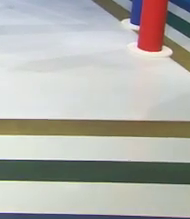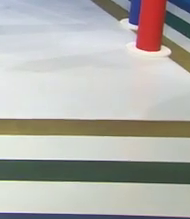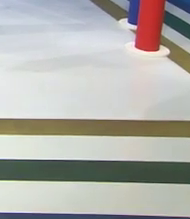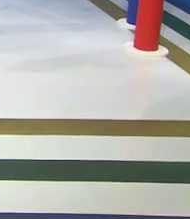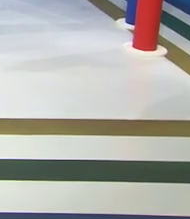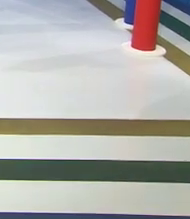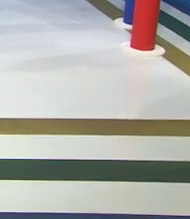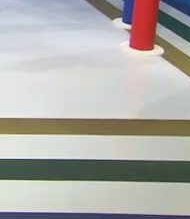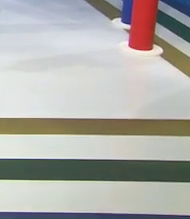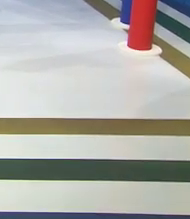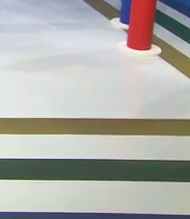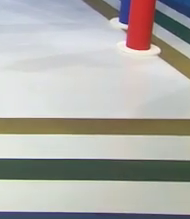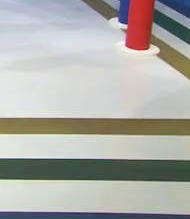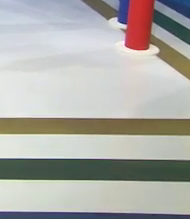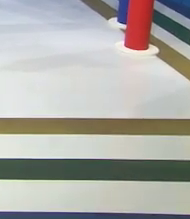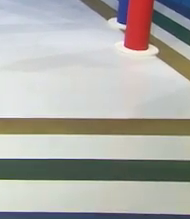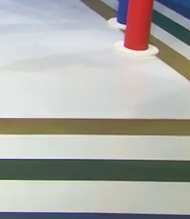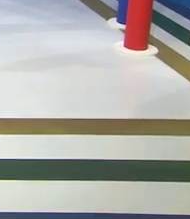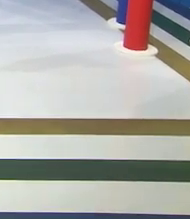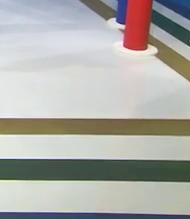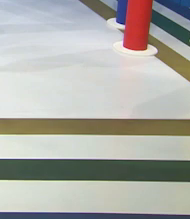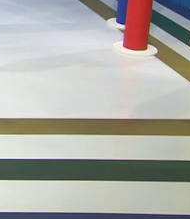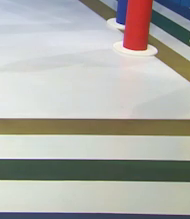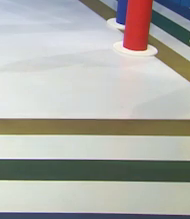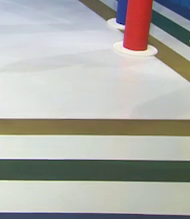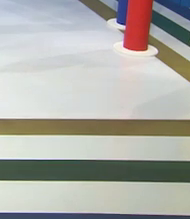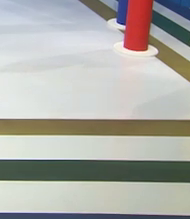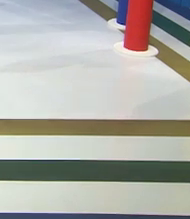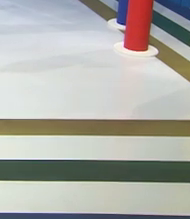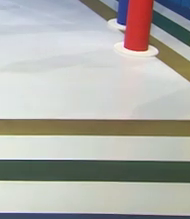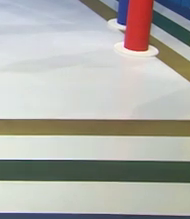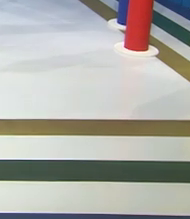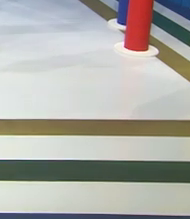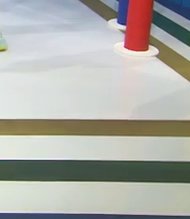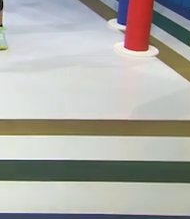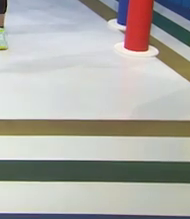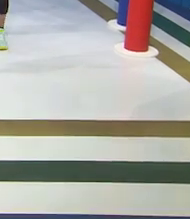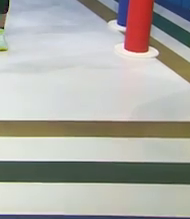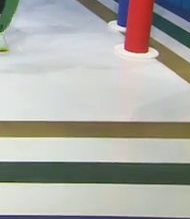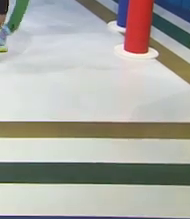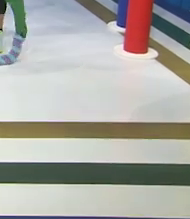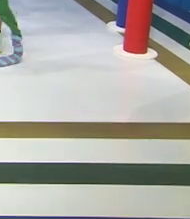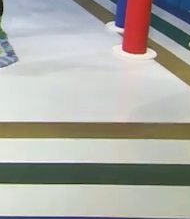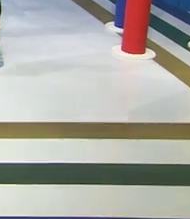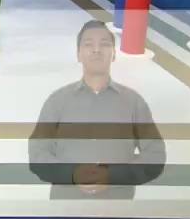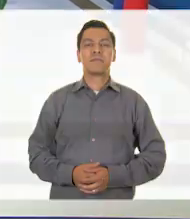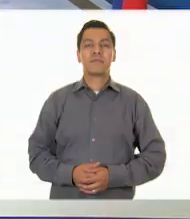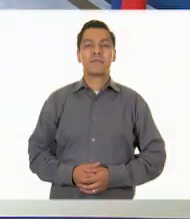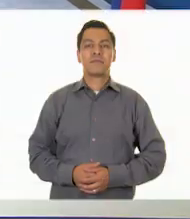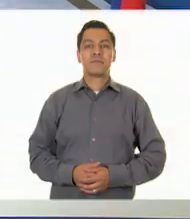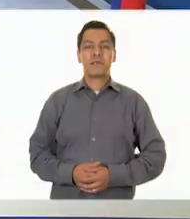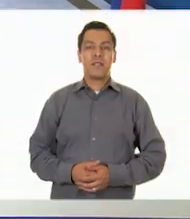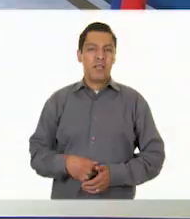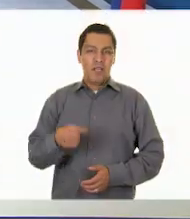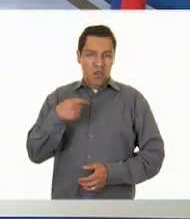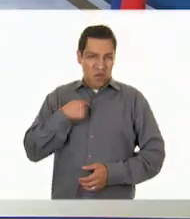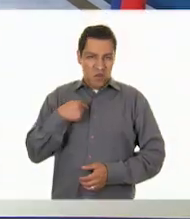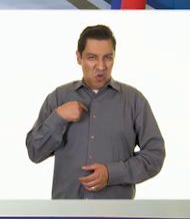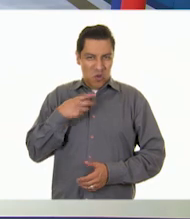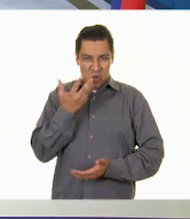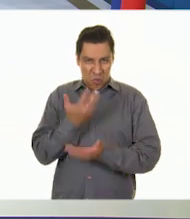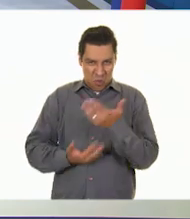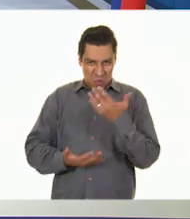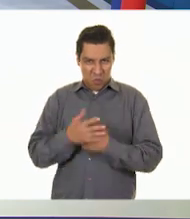federico le dedicó el mío se va a llamar chábeli tanto